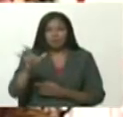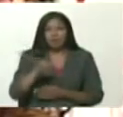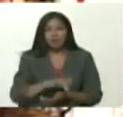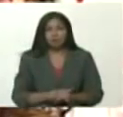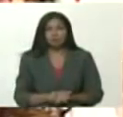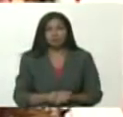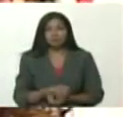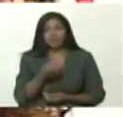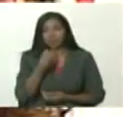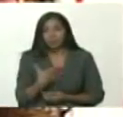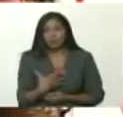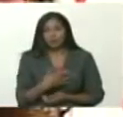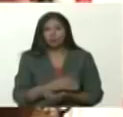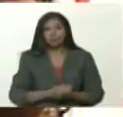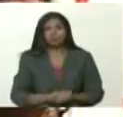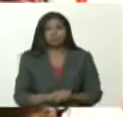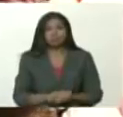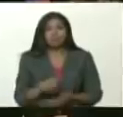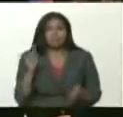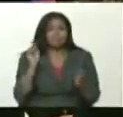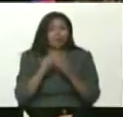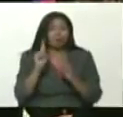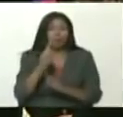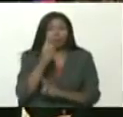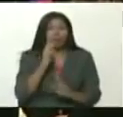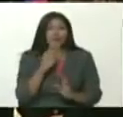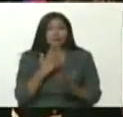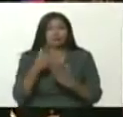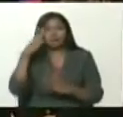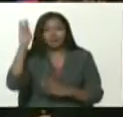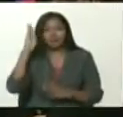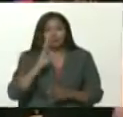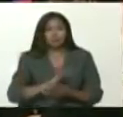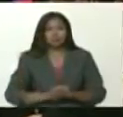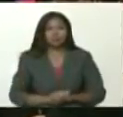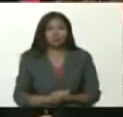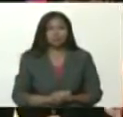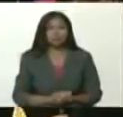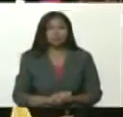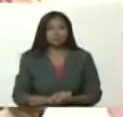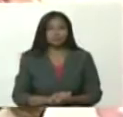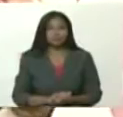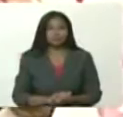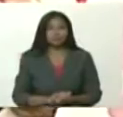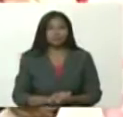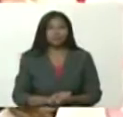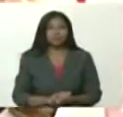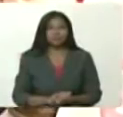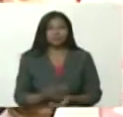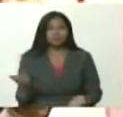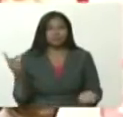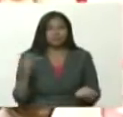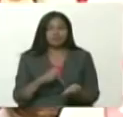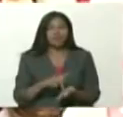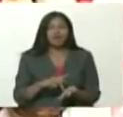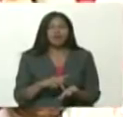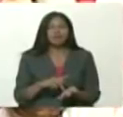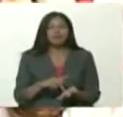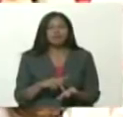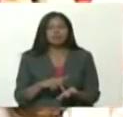bueno. ¿Pegamos una? Sí, señor. Llegamos a Roma